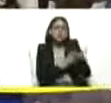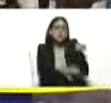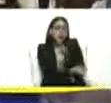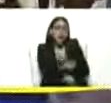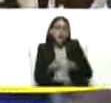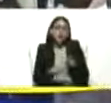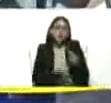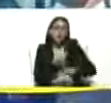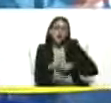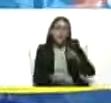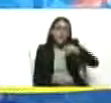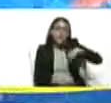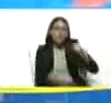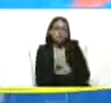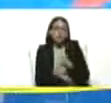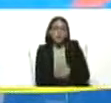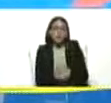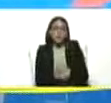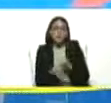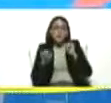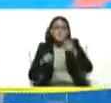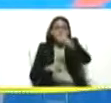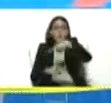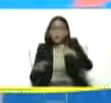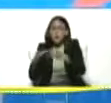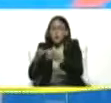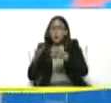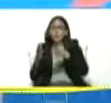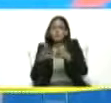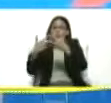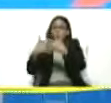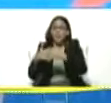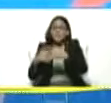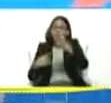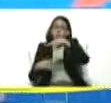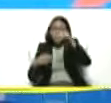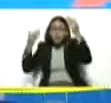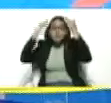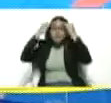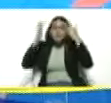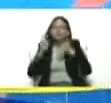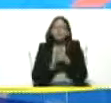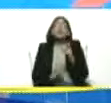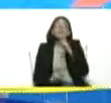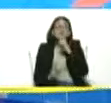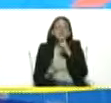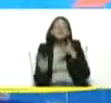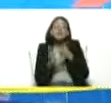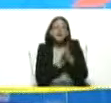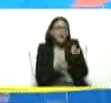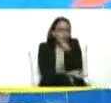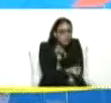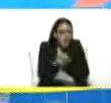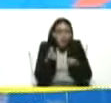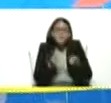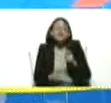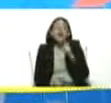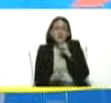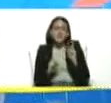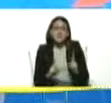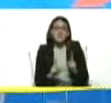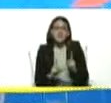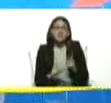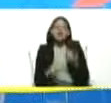Ustedes que son empresarios saben que es difícil administrar con ganancia y